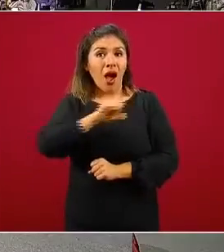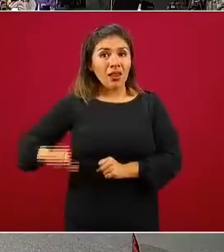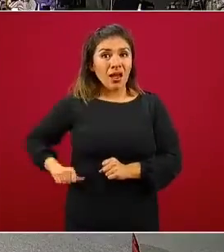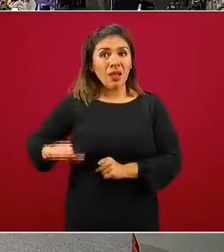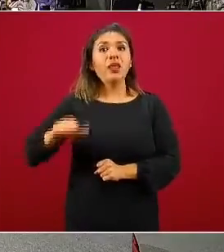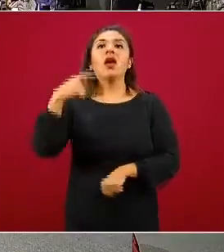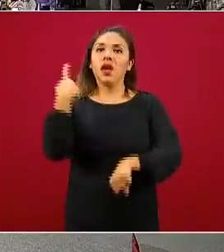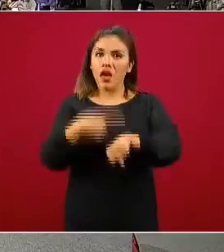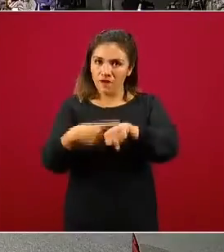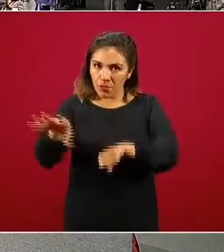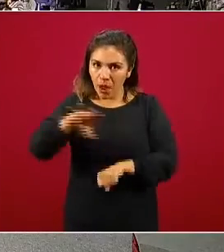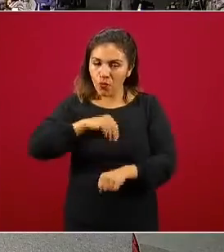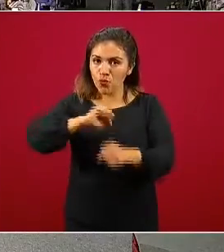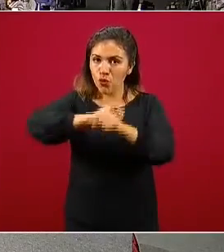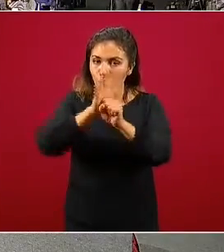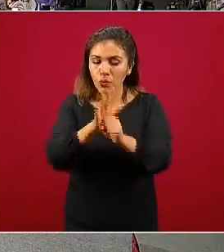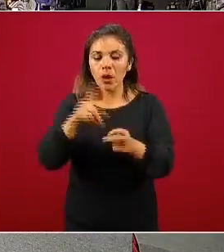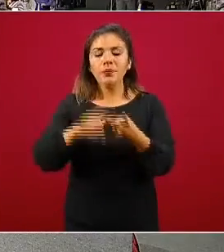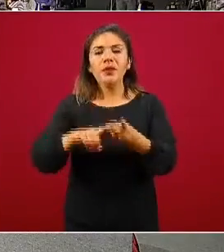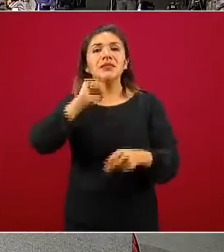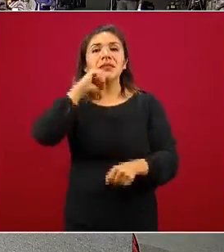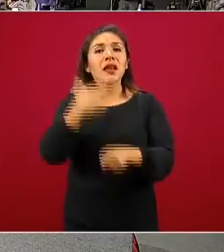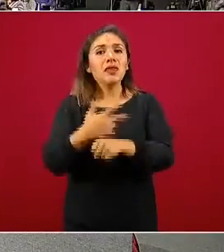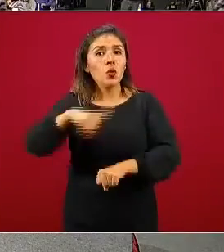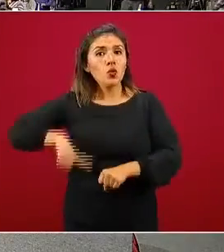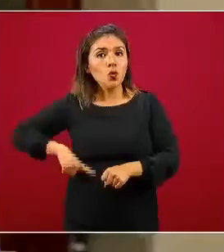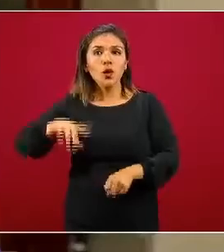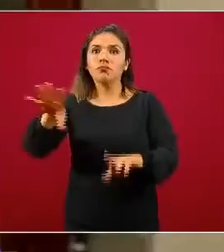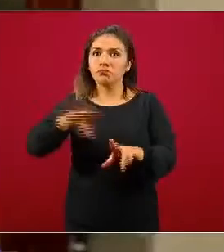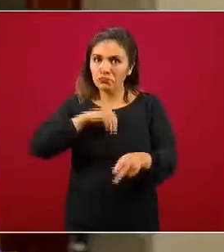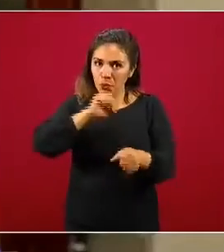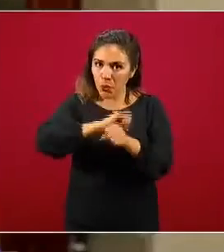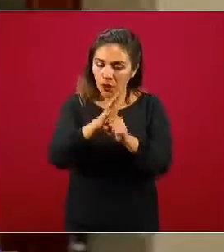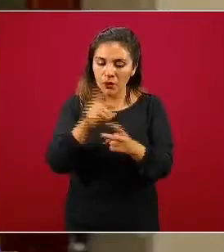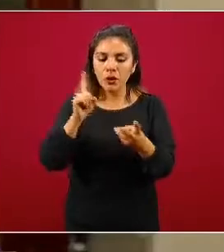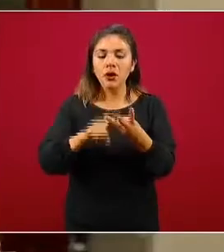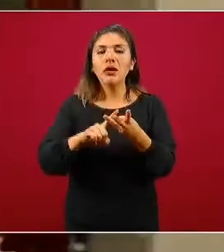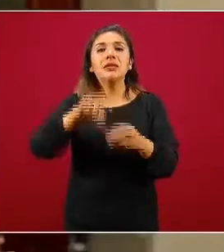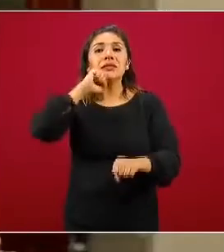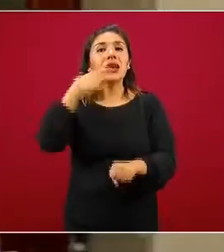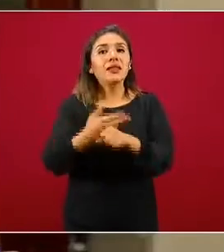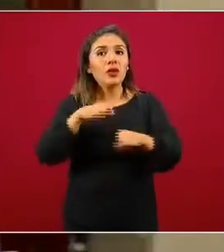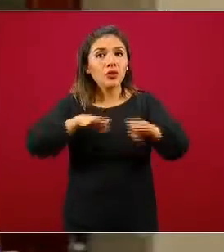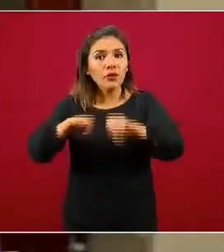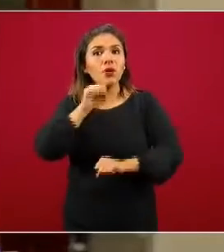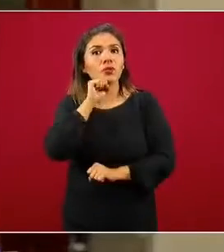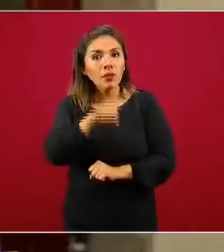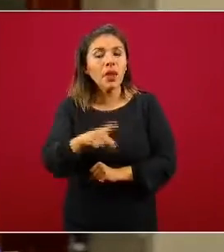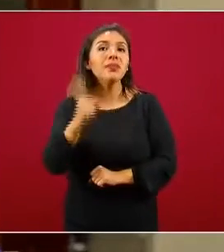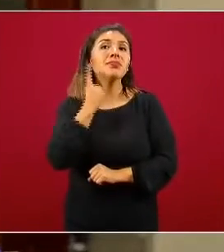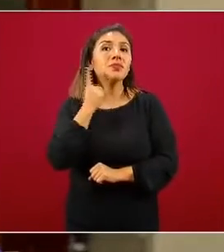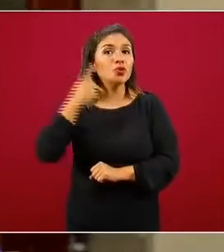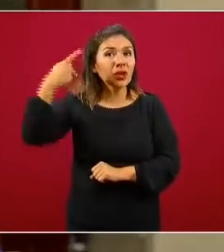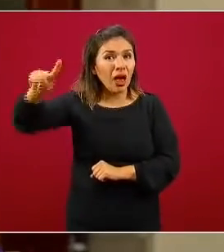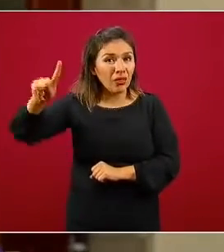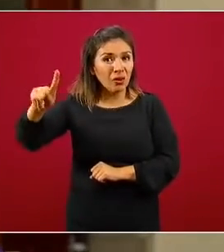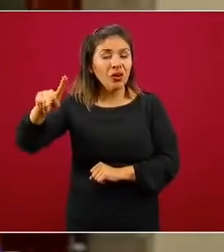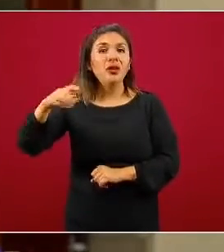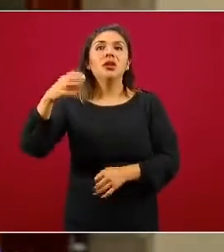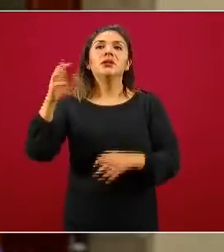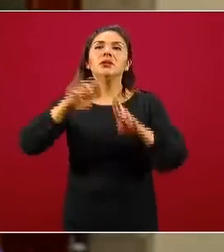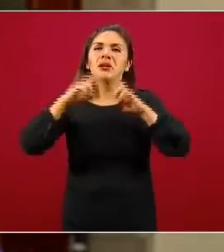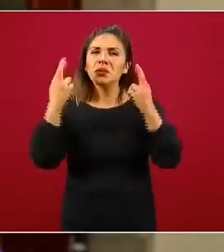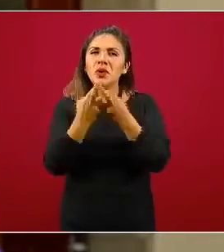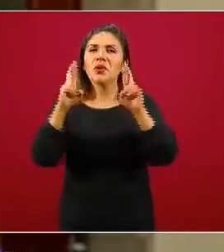enferma de coronavirus, el secretario de gobierno está enfermo de coronavirus, el secretario del trabajo lo está también, diputados del Congreso que han estado